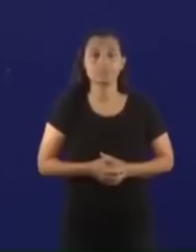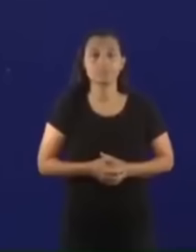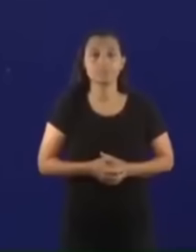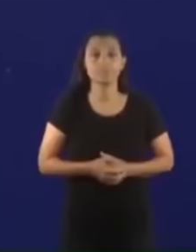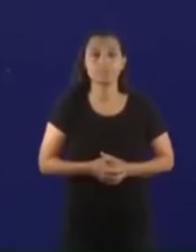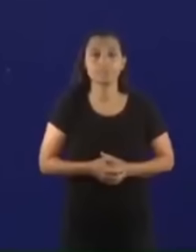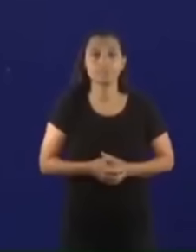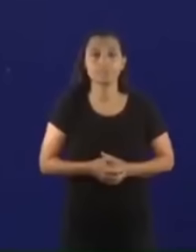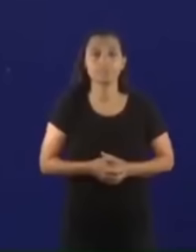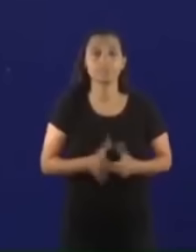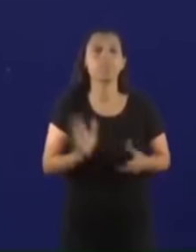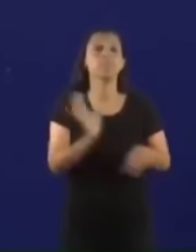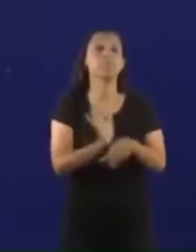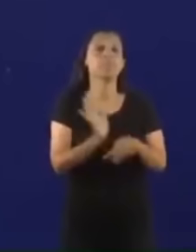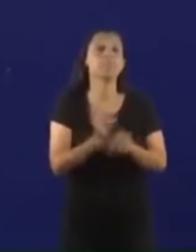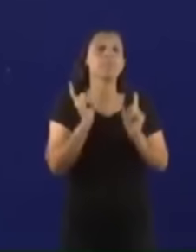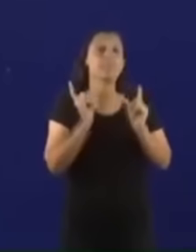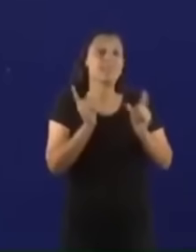la transferencia